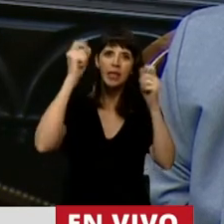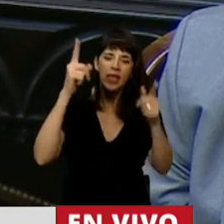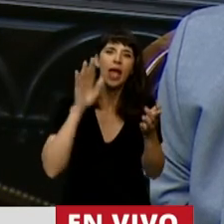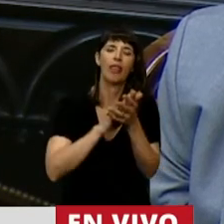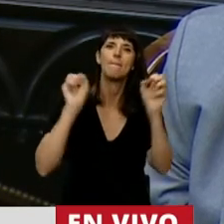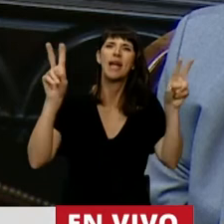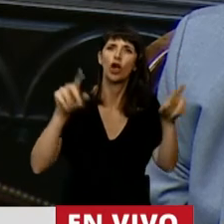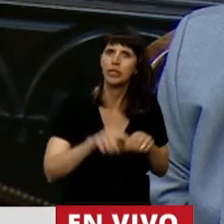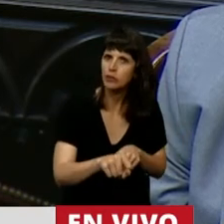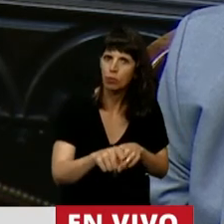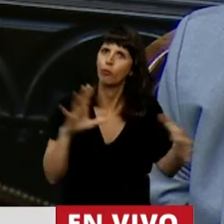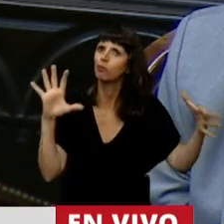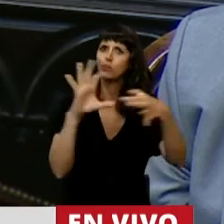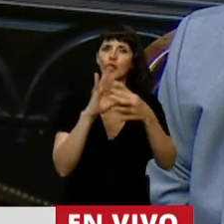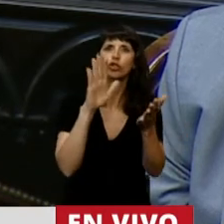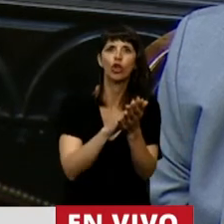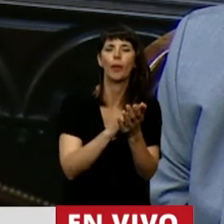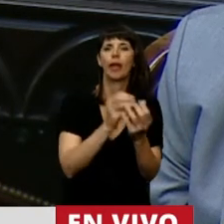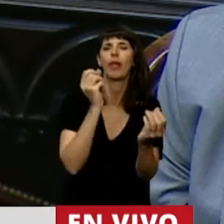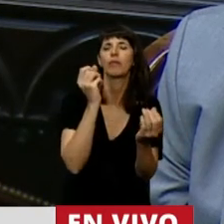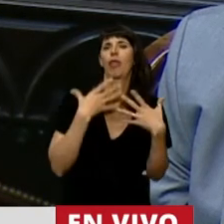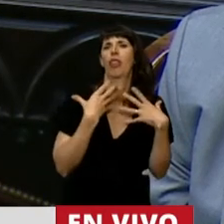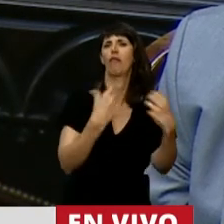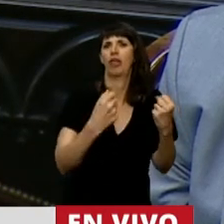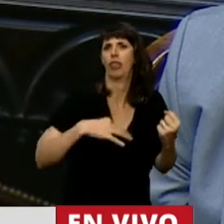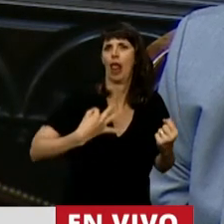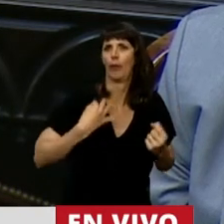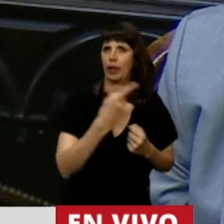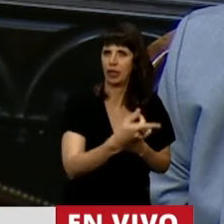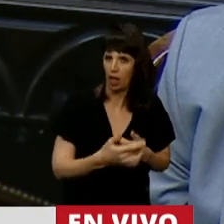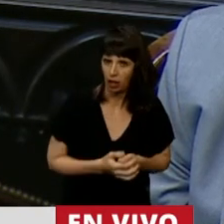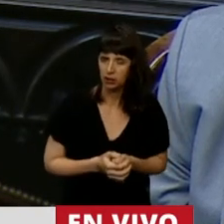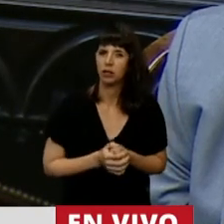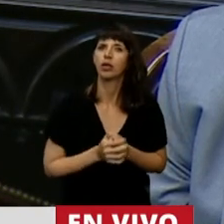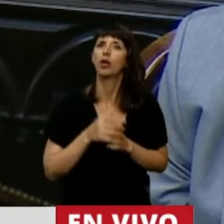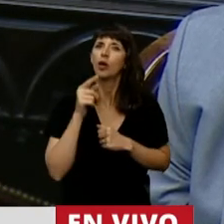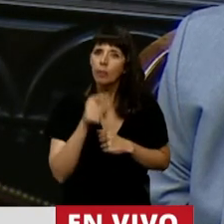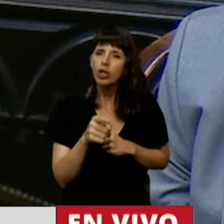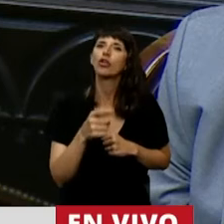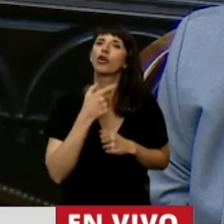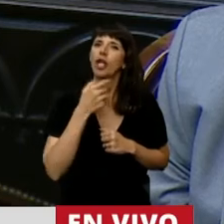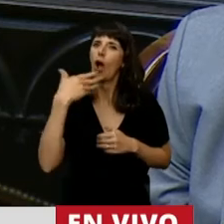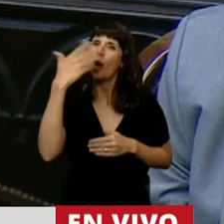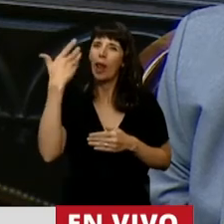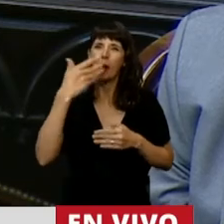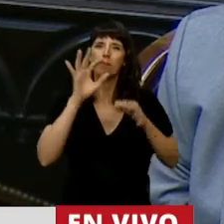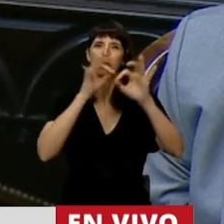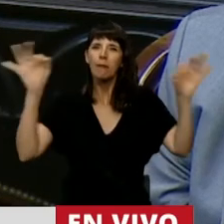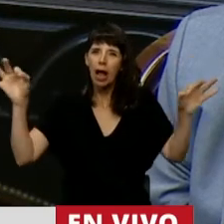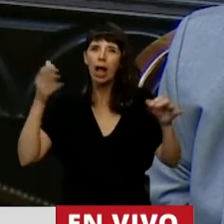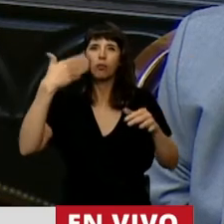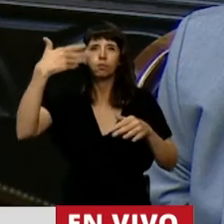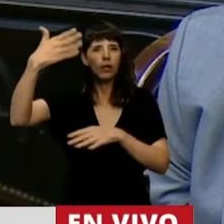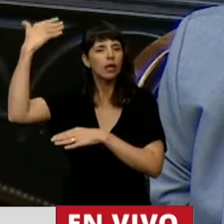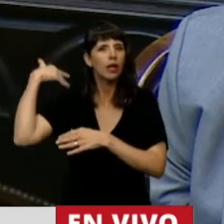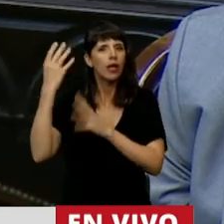vida. Y como tal, me voy a permitir recordar las palabras de Evita que sostuvo ante un